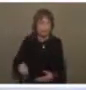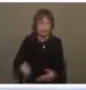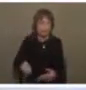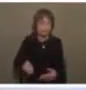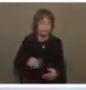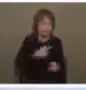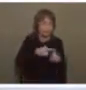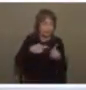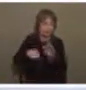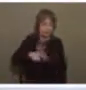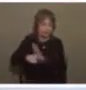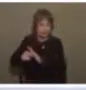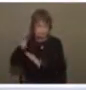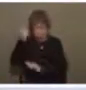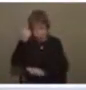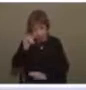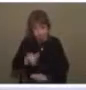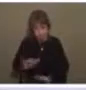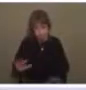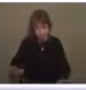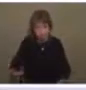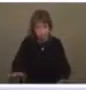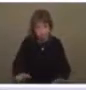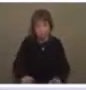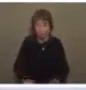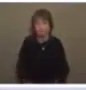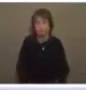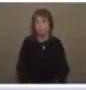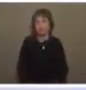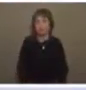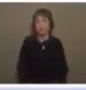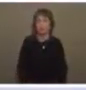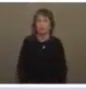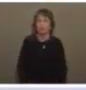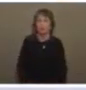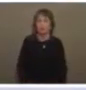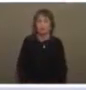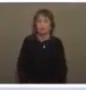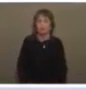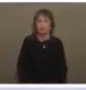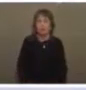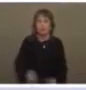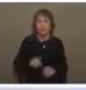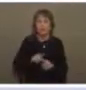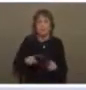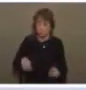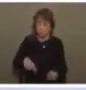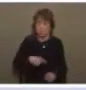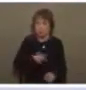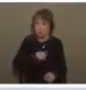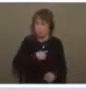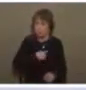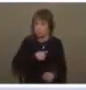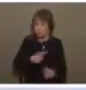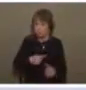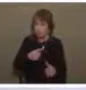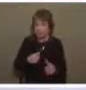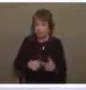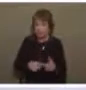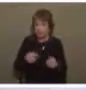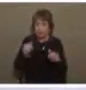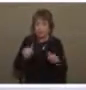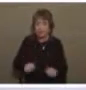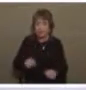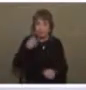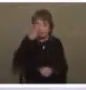Y si aquí, si Dios quiere, tenemos una oportunidad de reinventar y de mejorar.